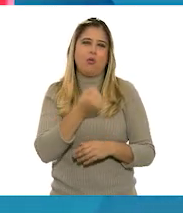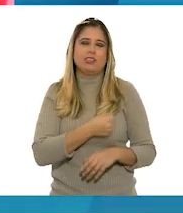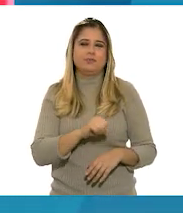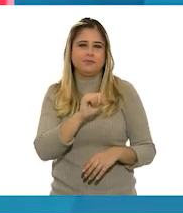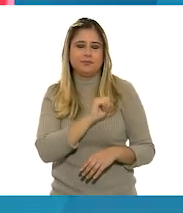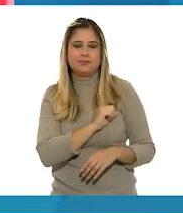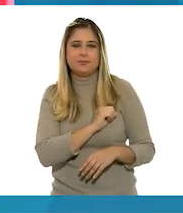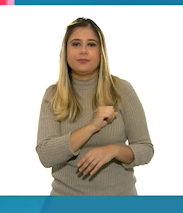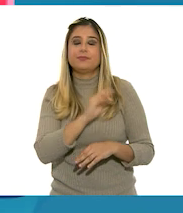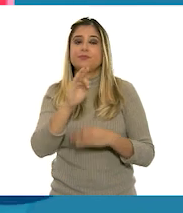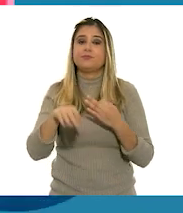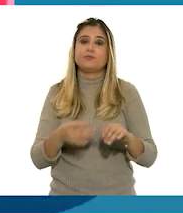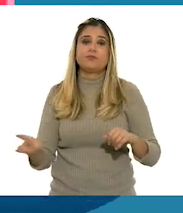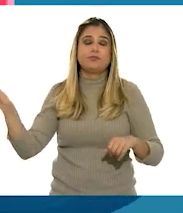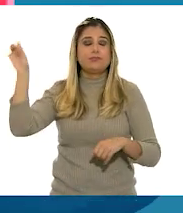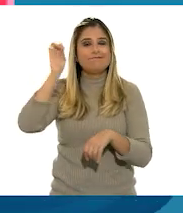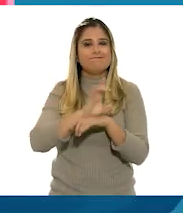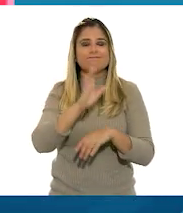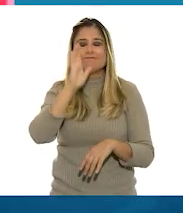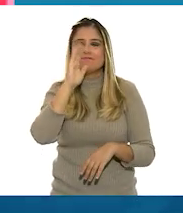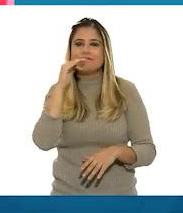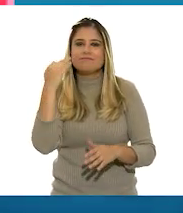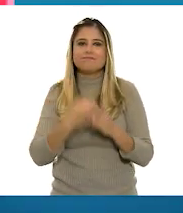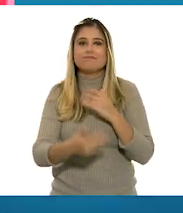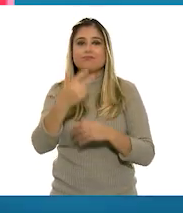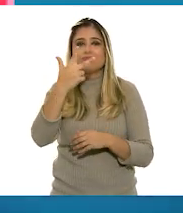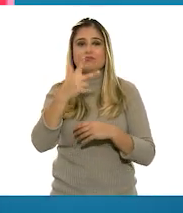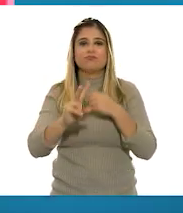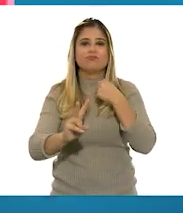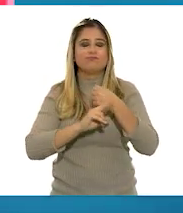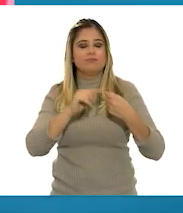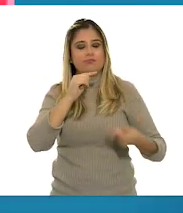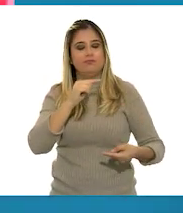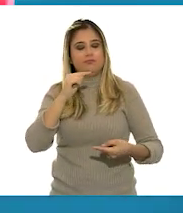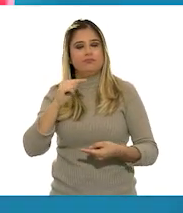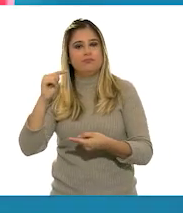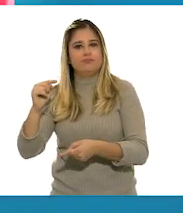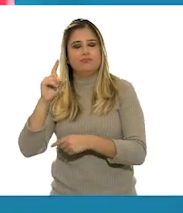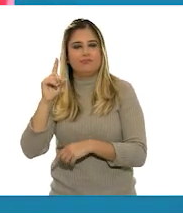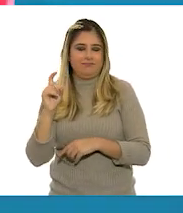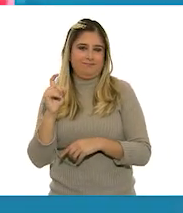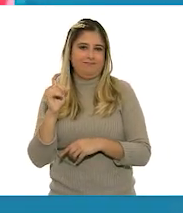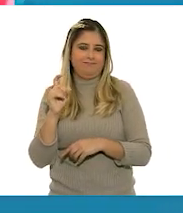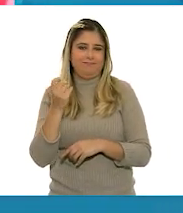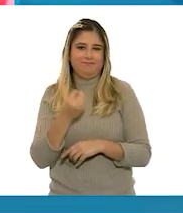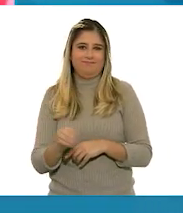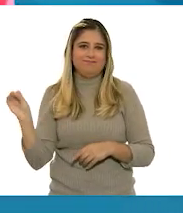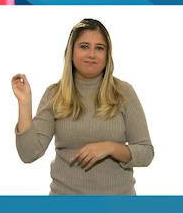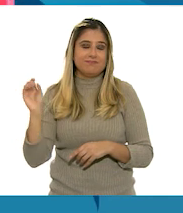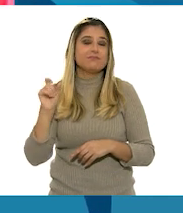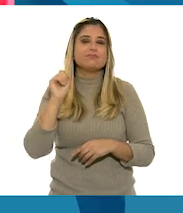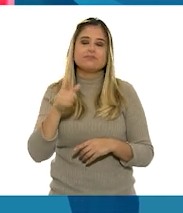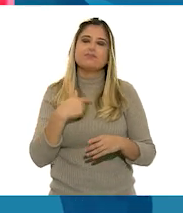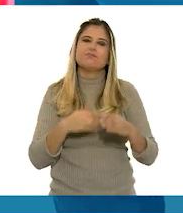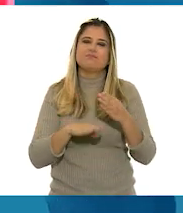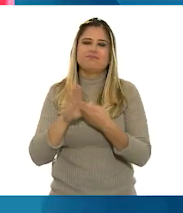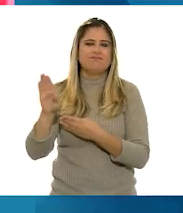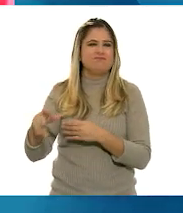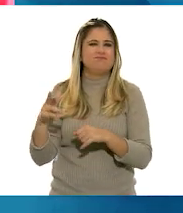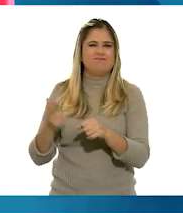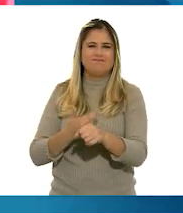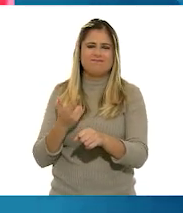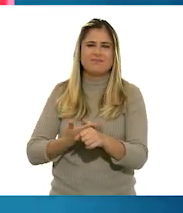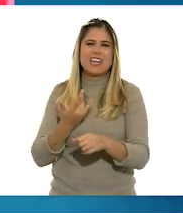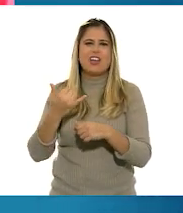Todo el día, profesor, o sea, no pueden faltar mis 8 vasos de agua, eso sí, no faltan. Lo que sí es que evito los refrescos y